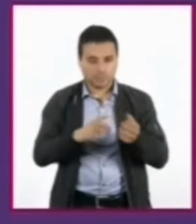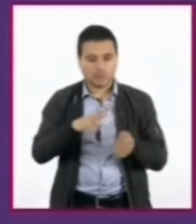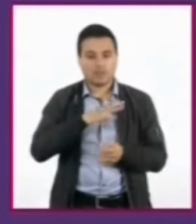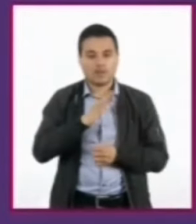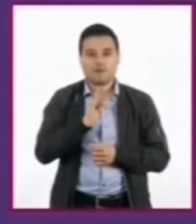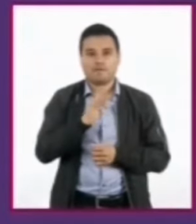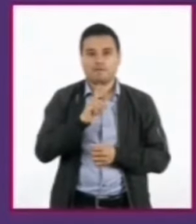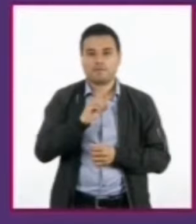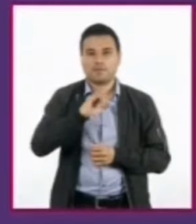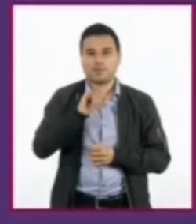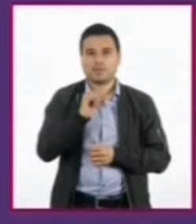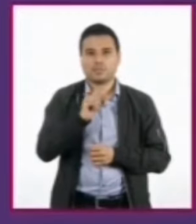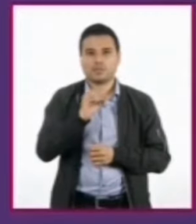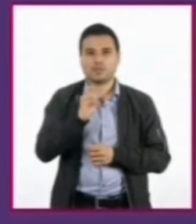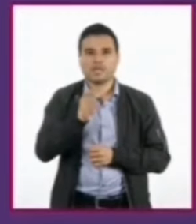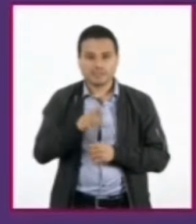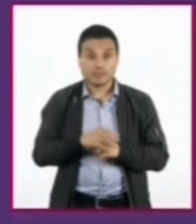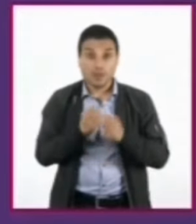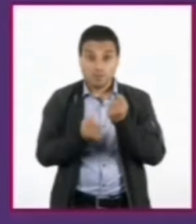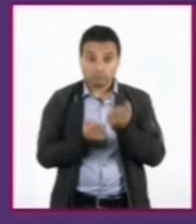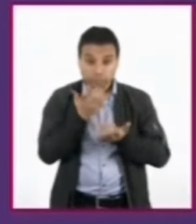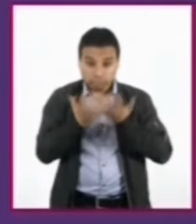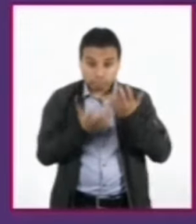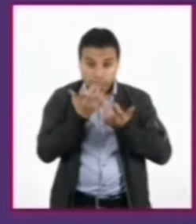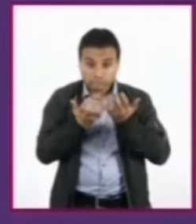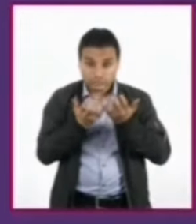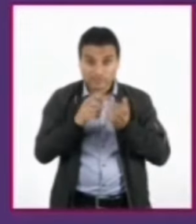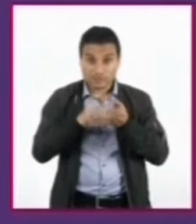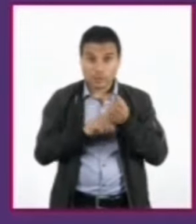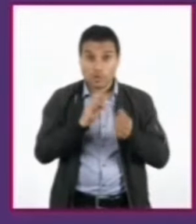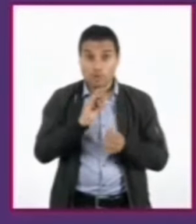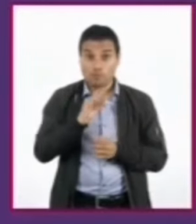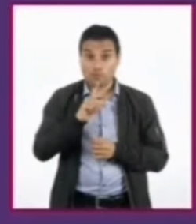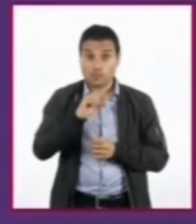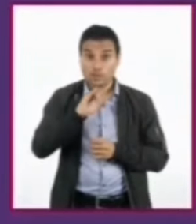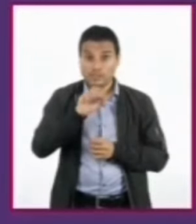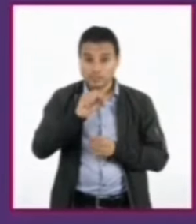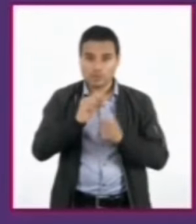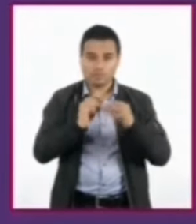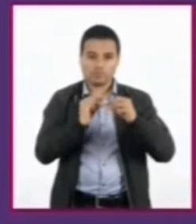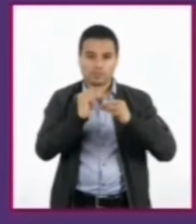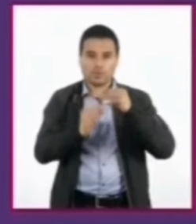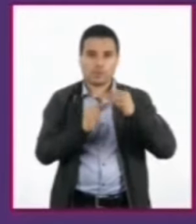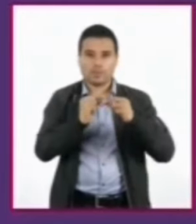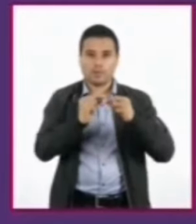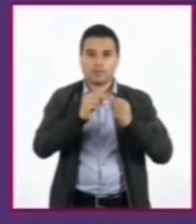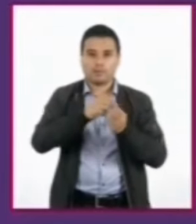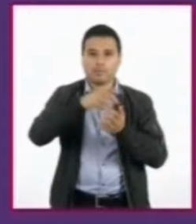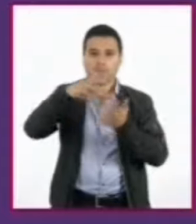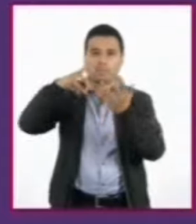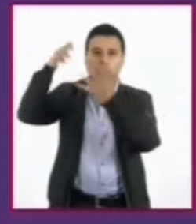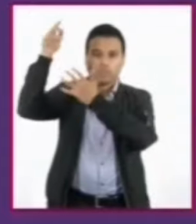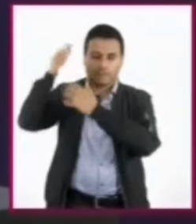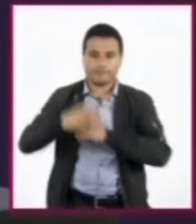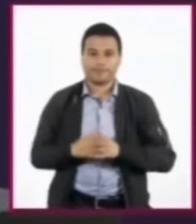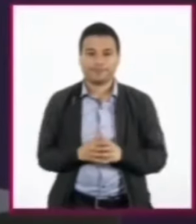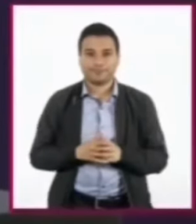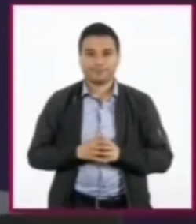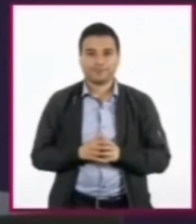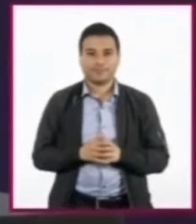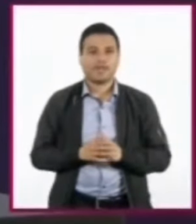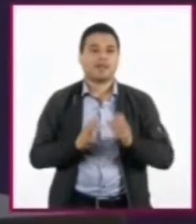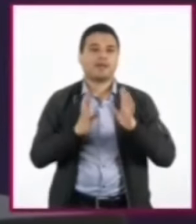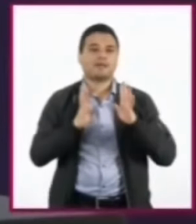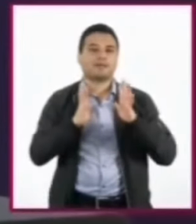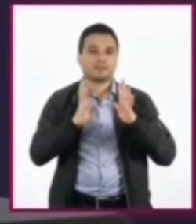quiere decir que durante el proceso de combustión, el flogisto se libera junto con los gases que se producían. Ahora